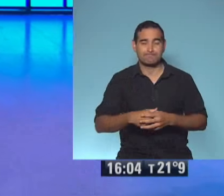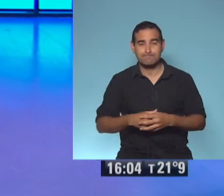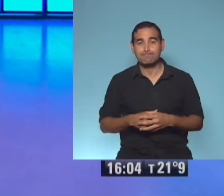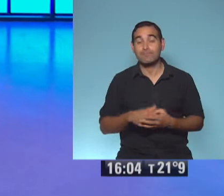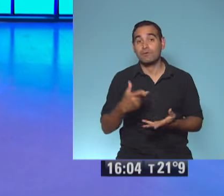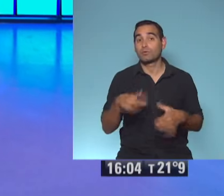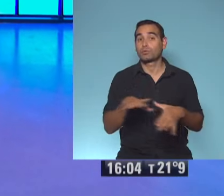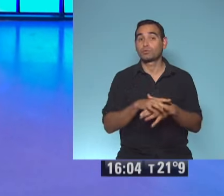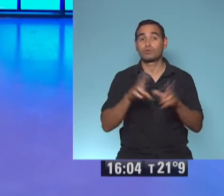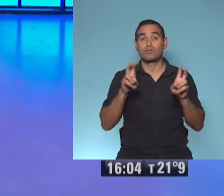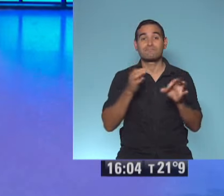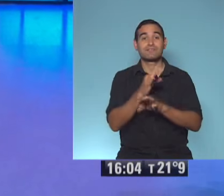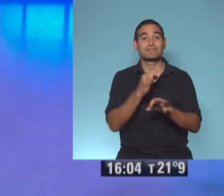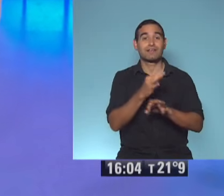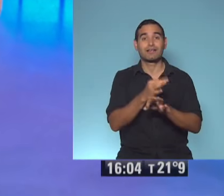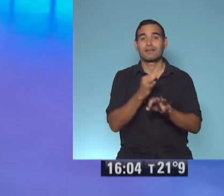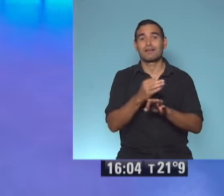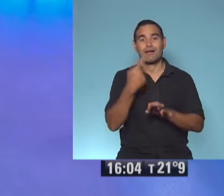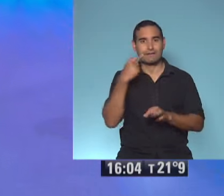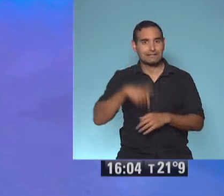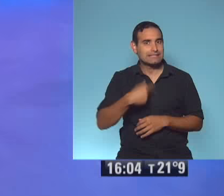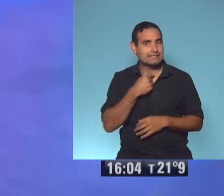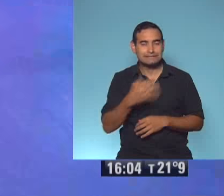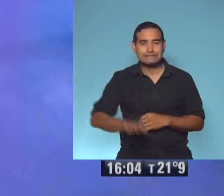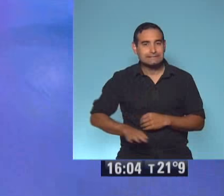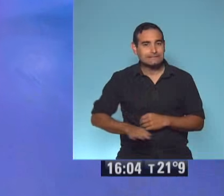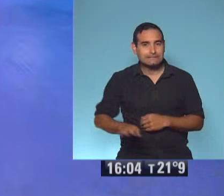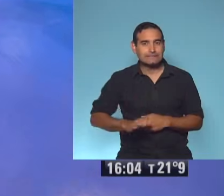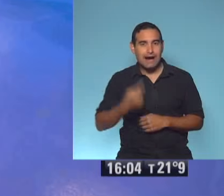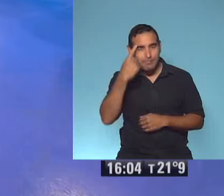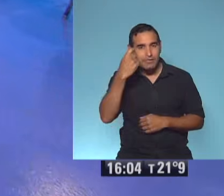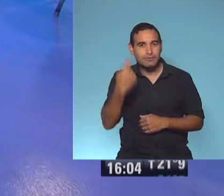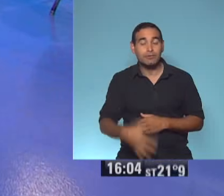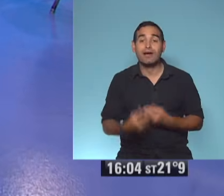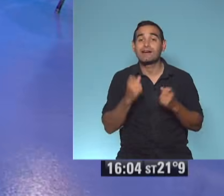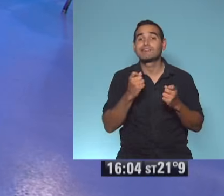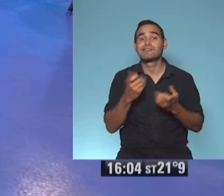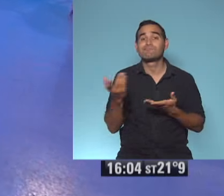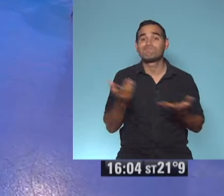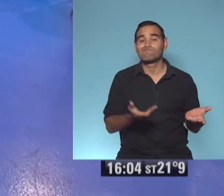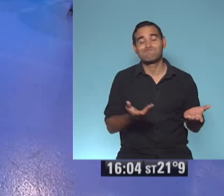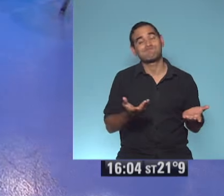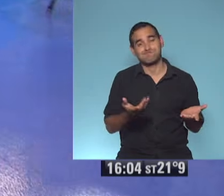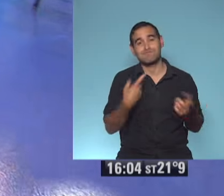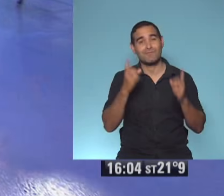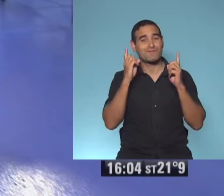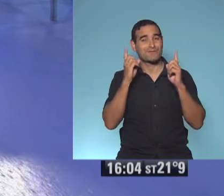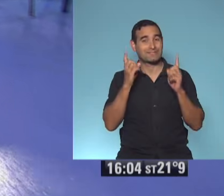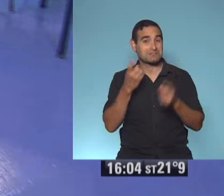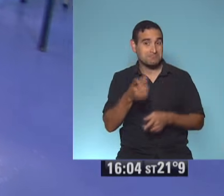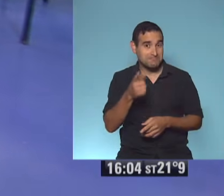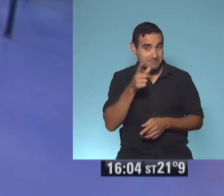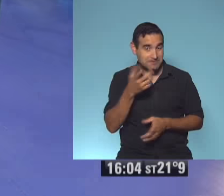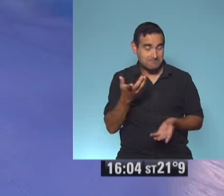Y hablando de enseñanza, ¡ay, qué ganas de aprender un montón de cosas! Pero para eso, ¿a quién necesitamos, Agus? Ay, a nuestra docente, ¿qué les parece